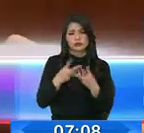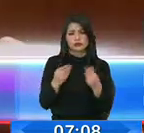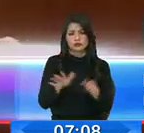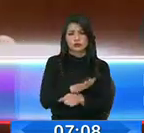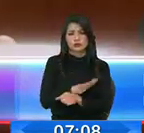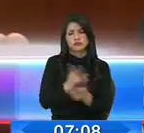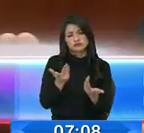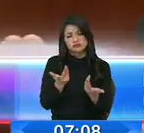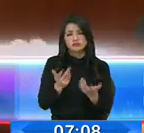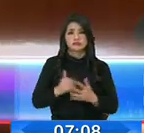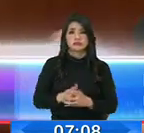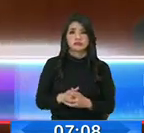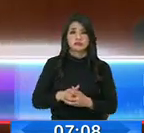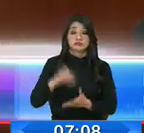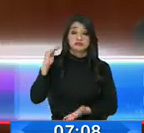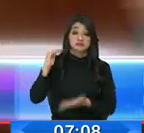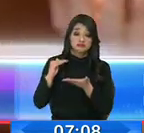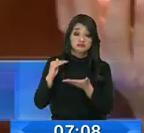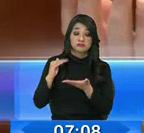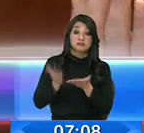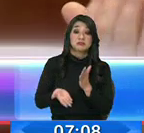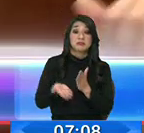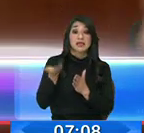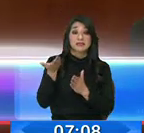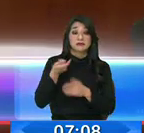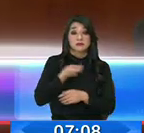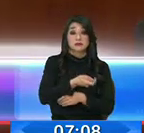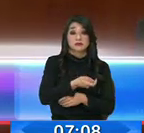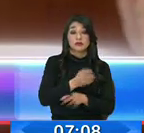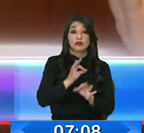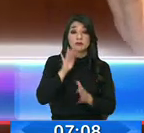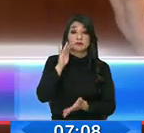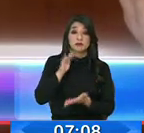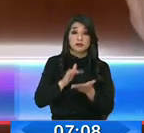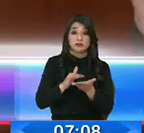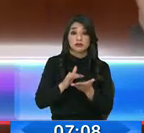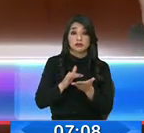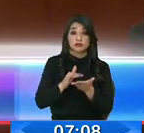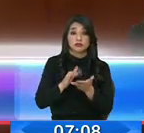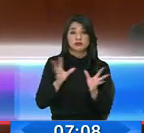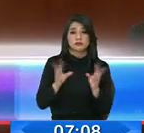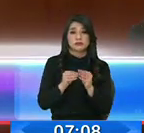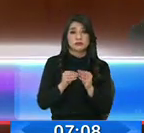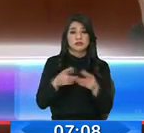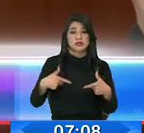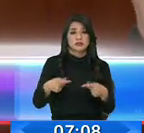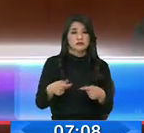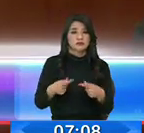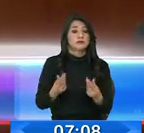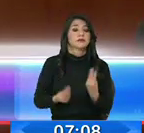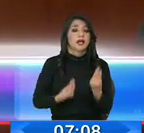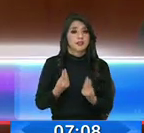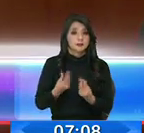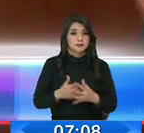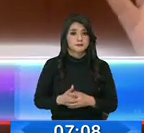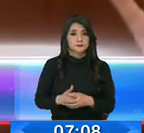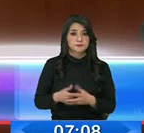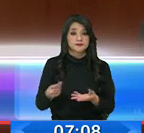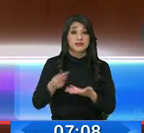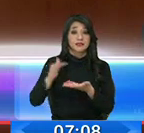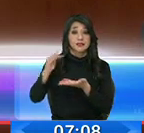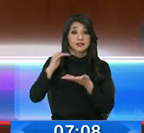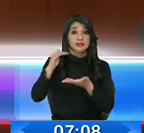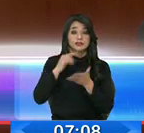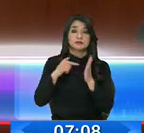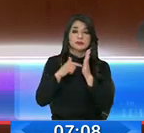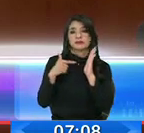para disminuir el déficit fiscal es o aumenta ingresos o disminuye todo lo que son gastos. ¿Sí? En términos de ingresos más impuestos eso